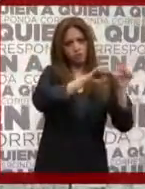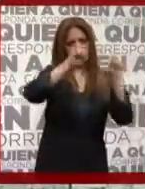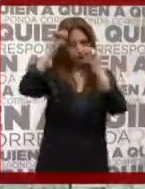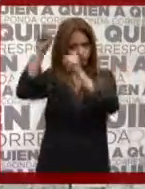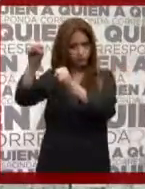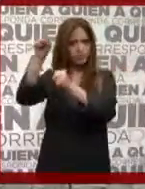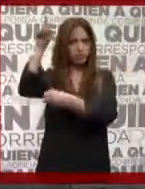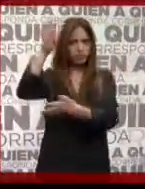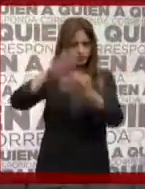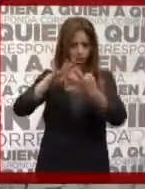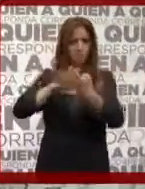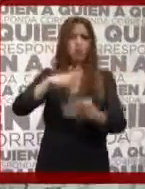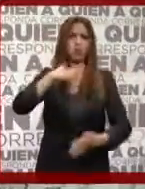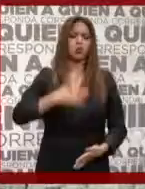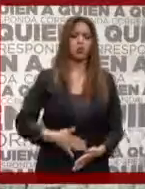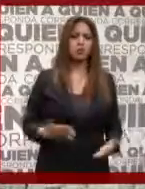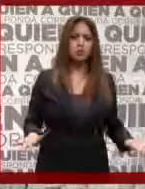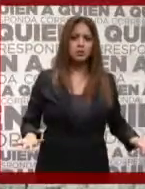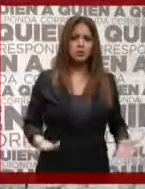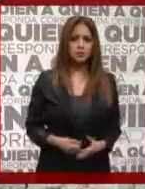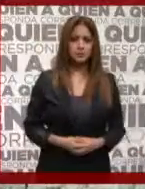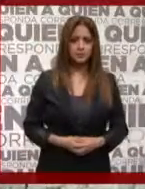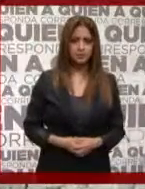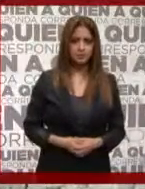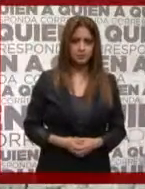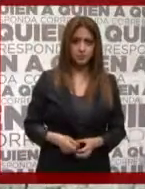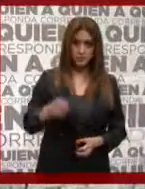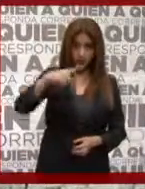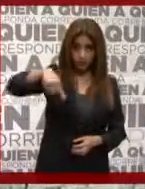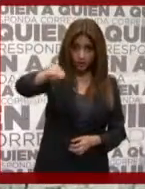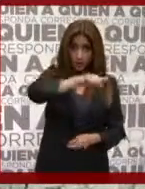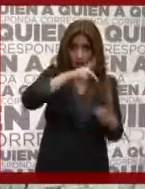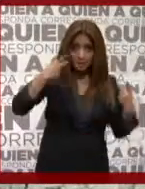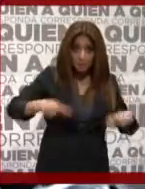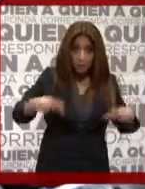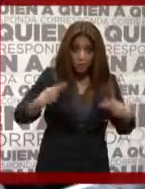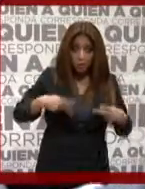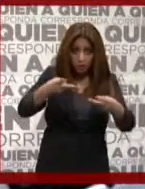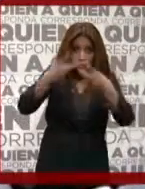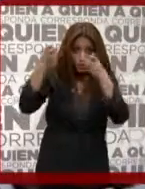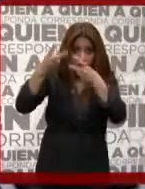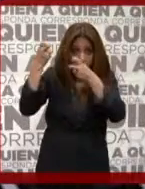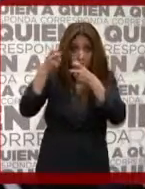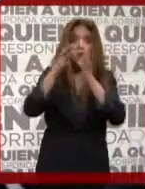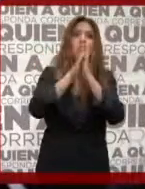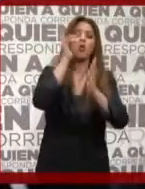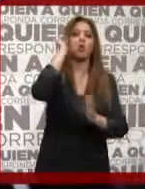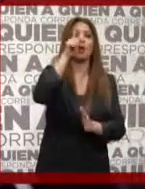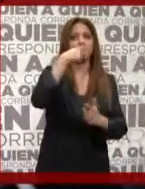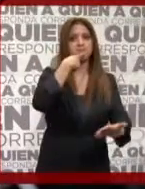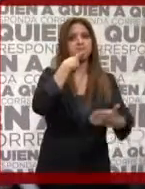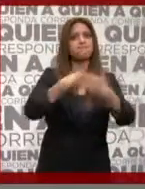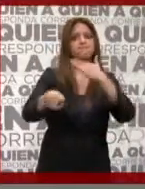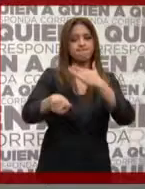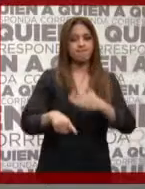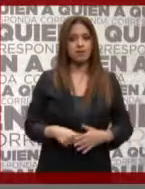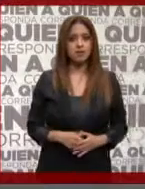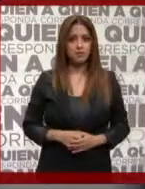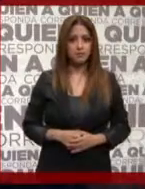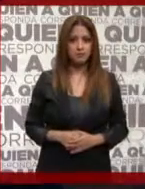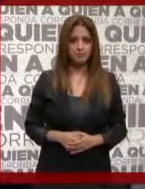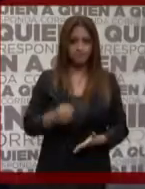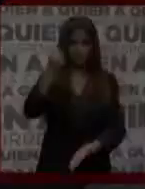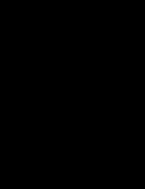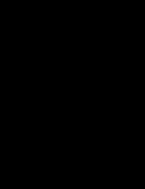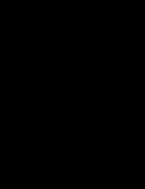encontrarlas y hacer justicia. Si alguien ha sido víctima de estas personas, que las denuncie. Para quien corresponda, Rubén Monroy.